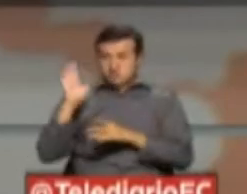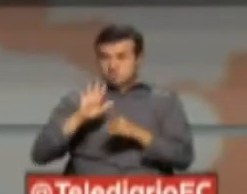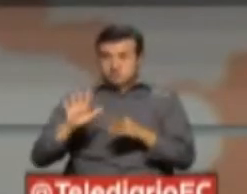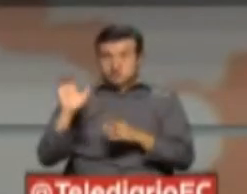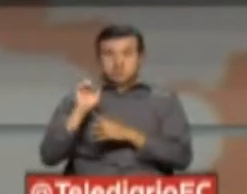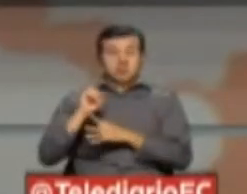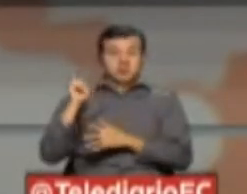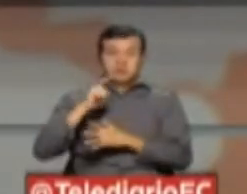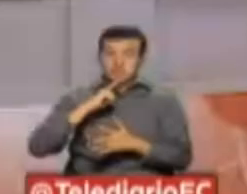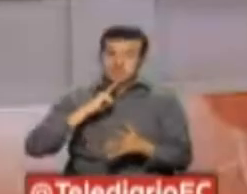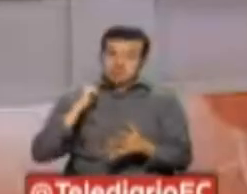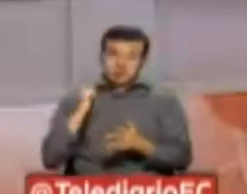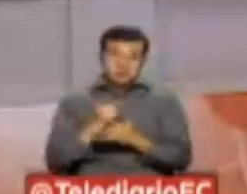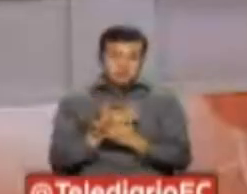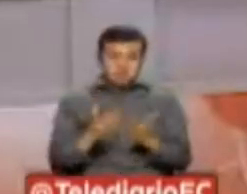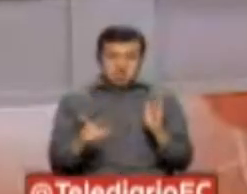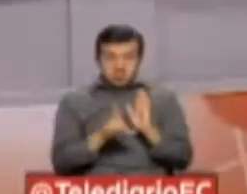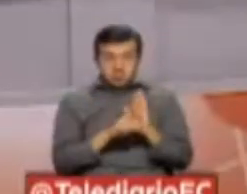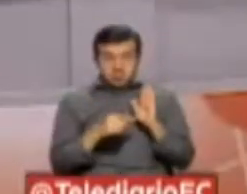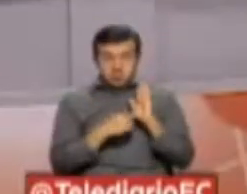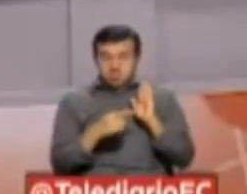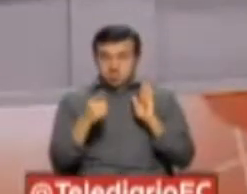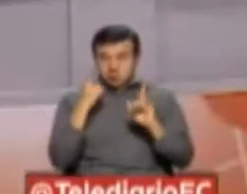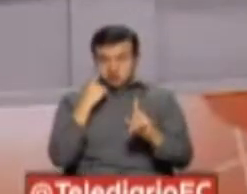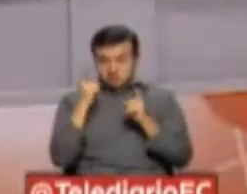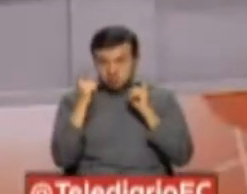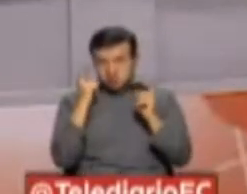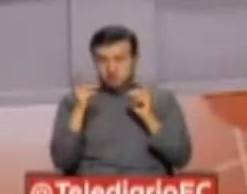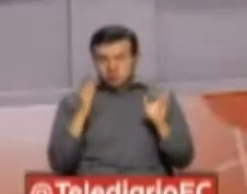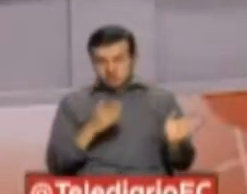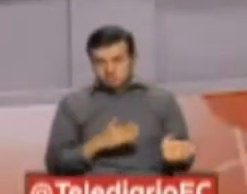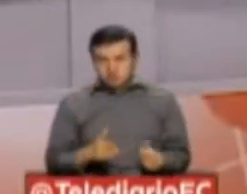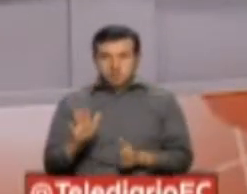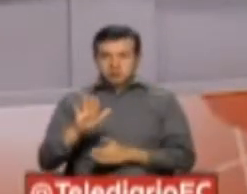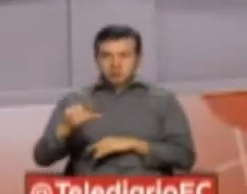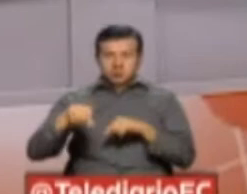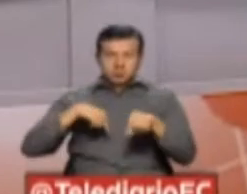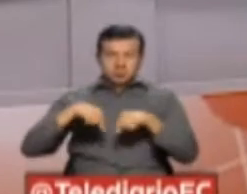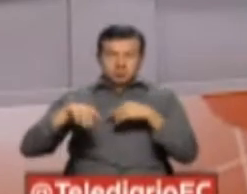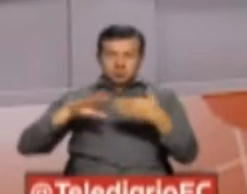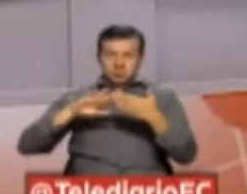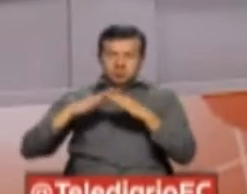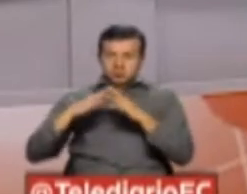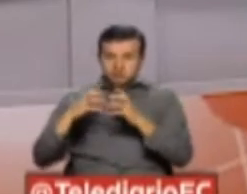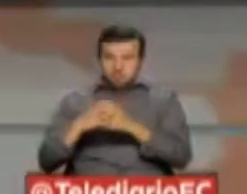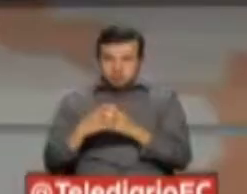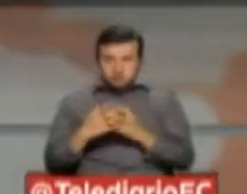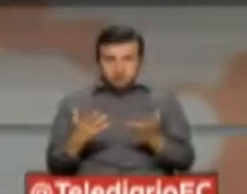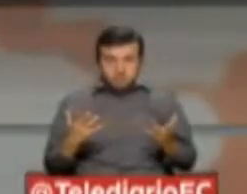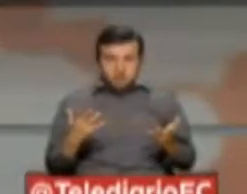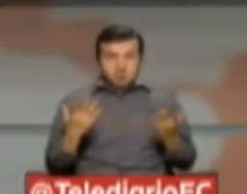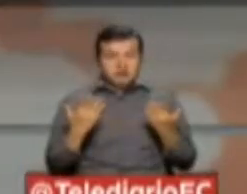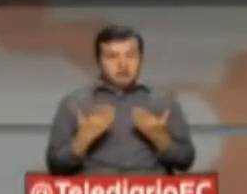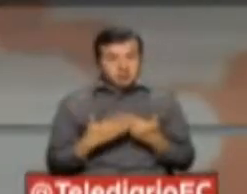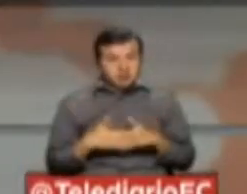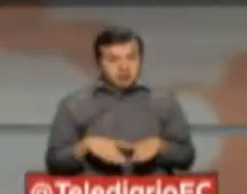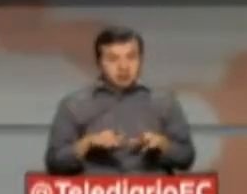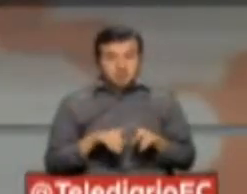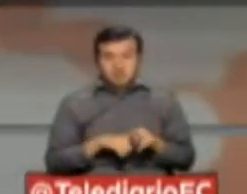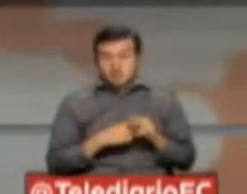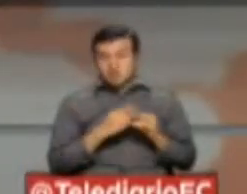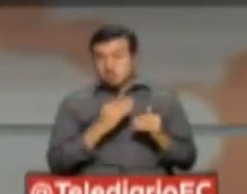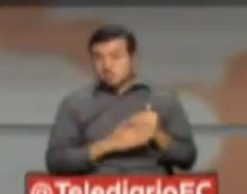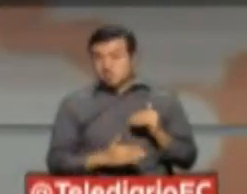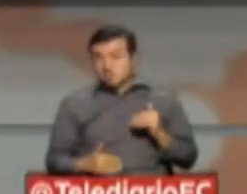y evidentemente la ley tiene que legislar para organizar ese transporte comunitario pero en el momento en el que se empieza